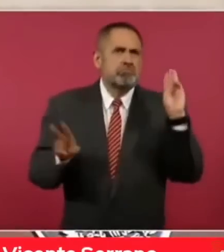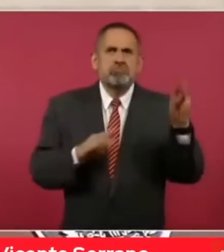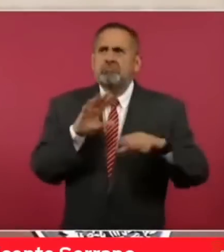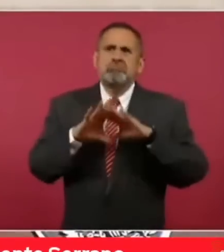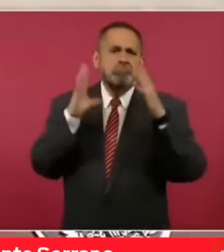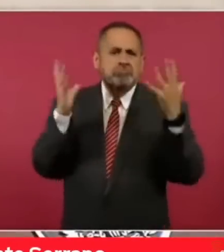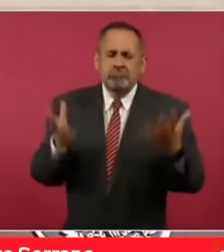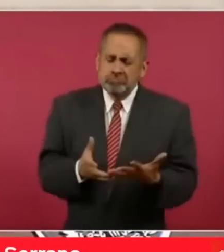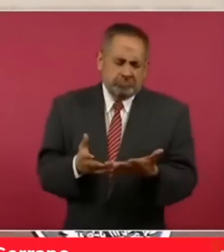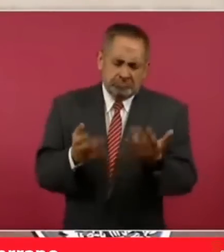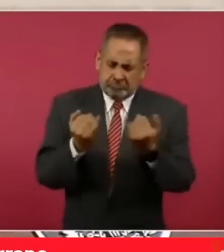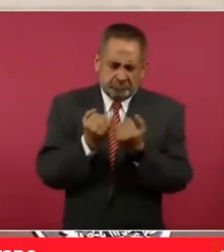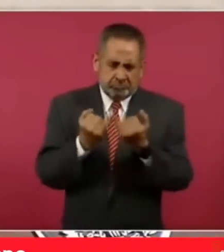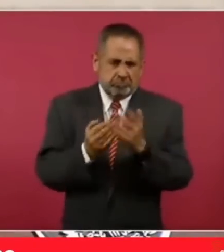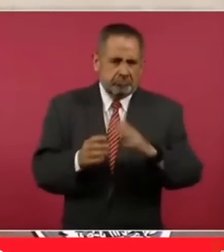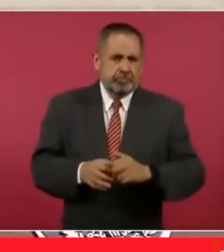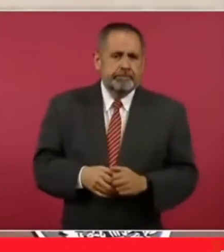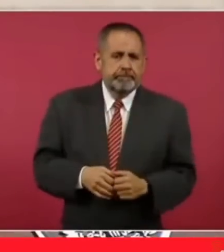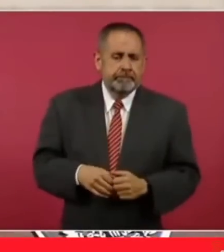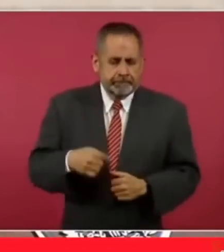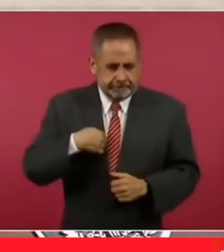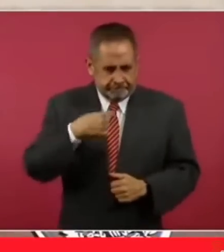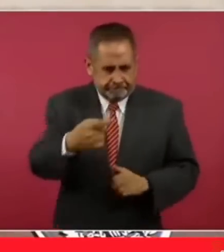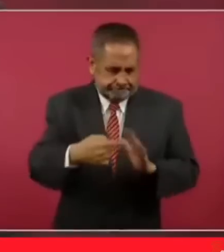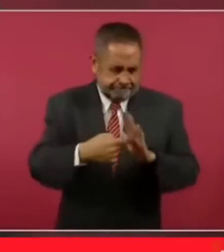mundo. Voy a presumir,